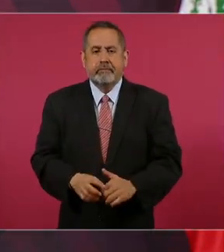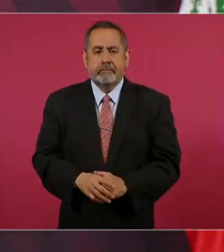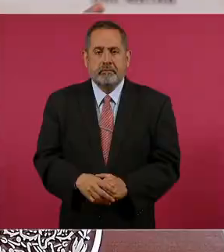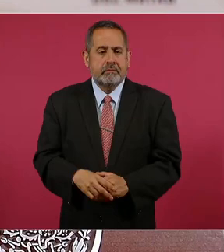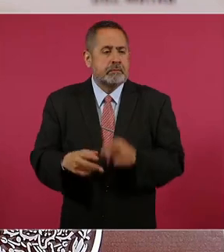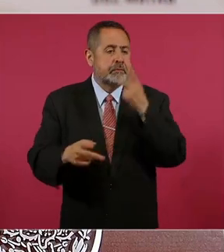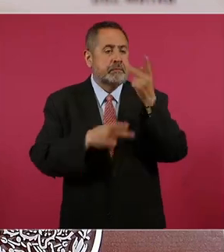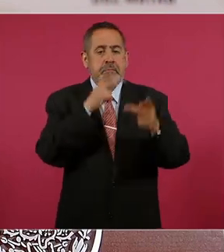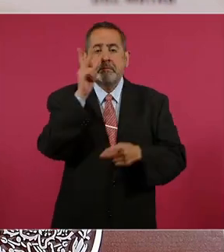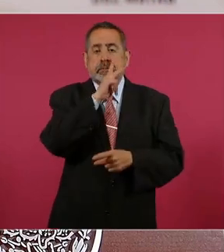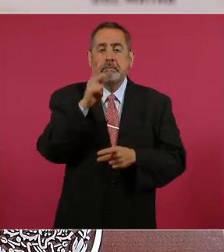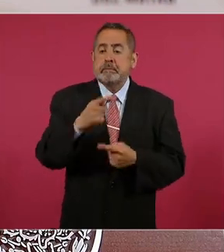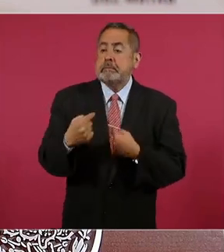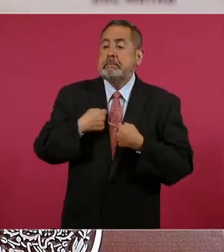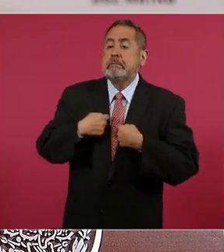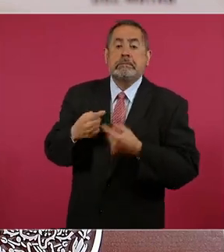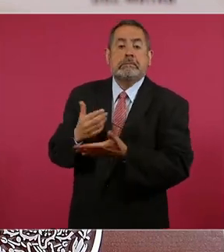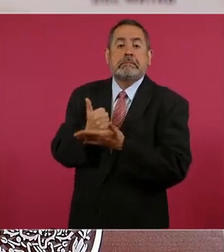demagógicos